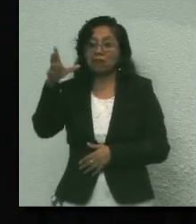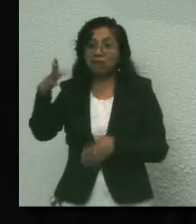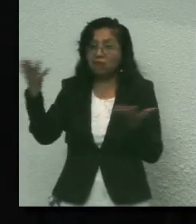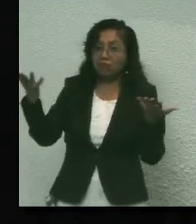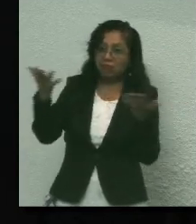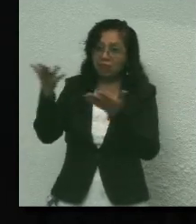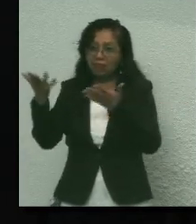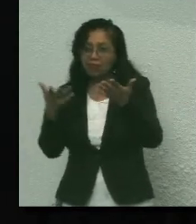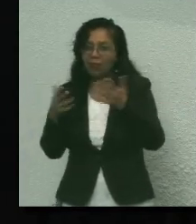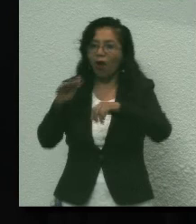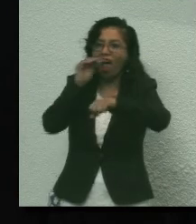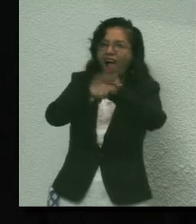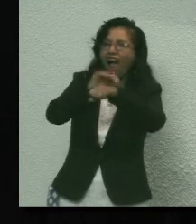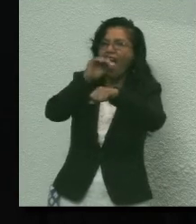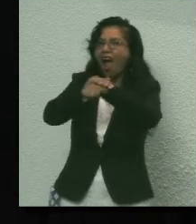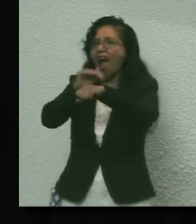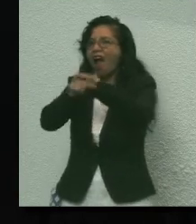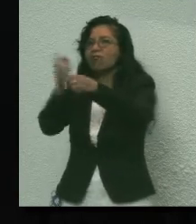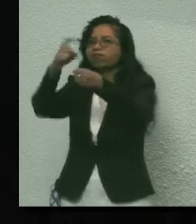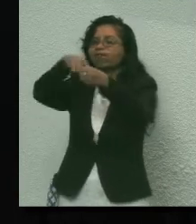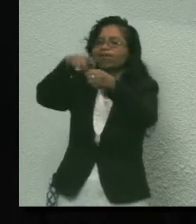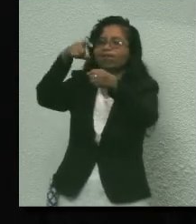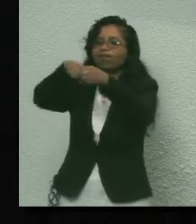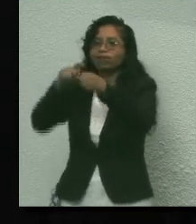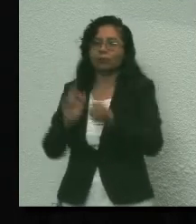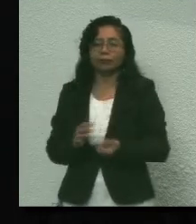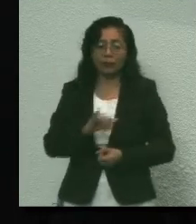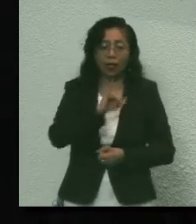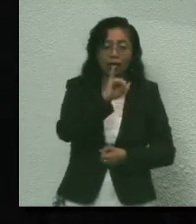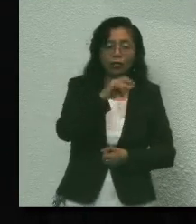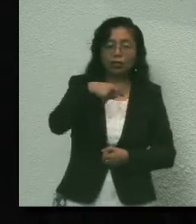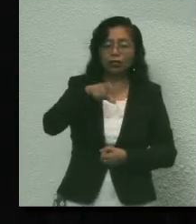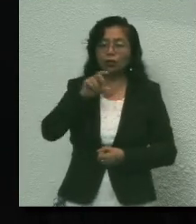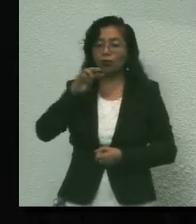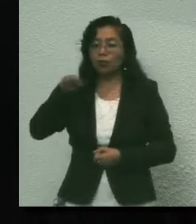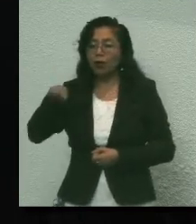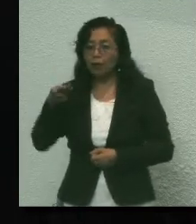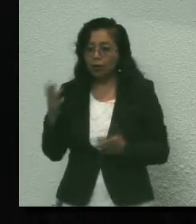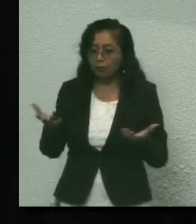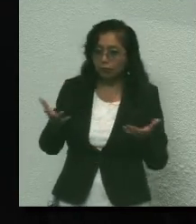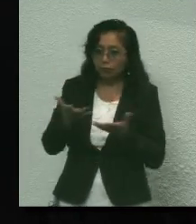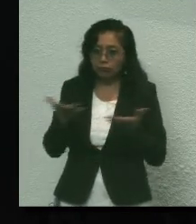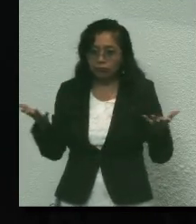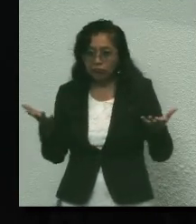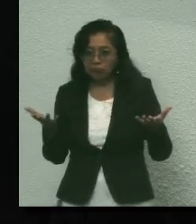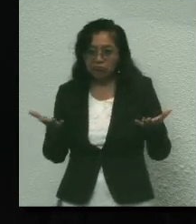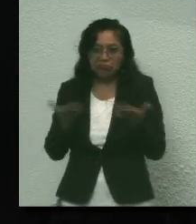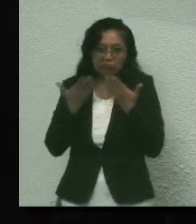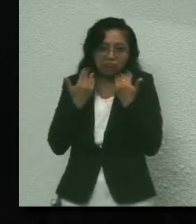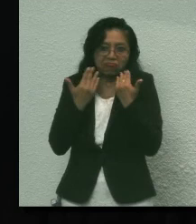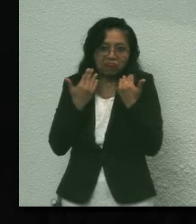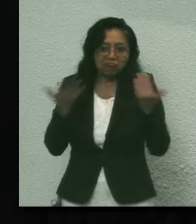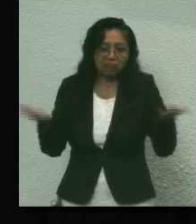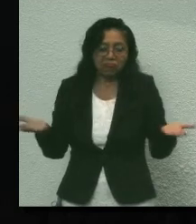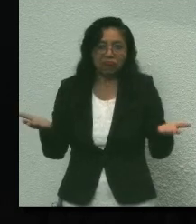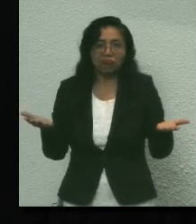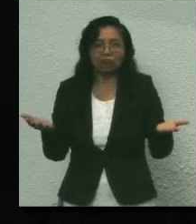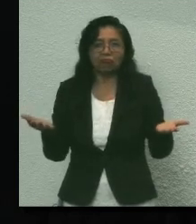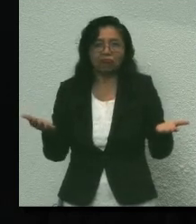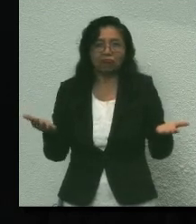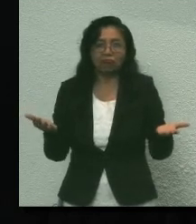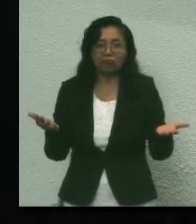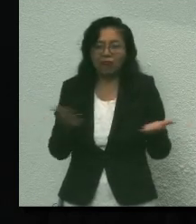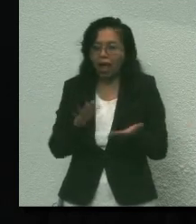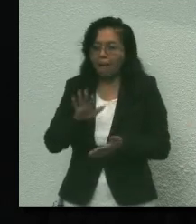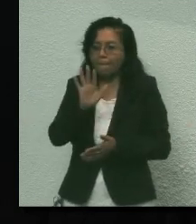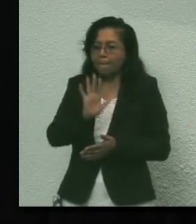del presupuesto. El ICOM se ha reducido a su mínima expresión, convertido en agencia de